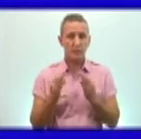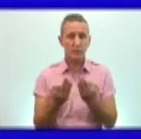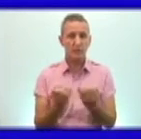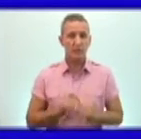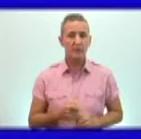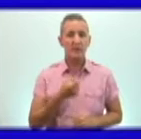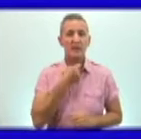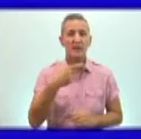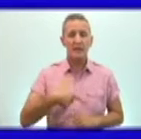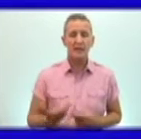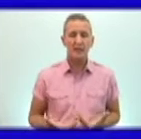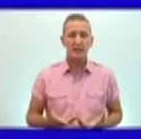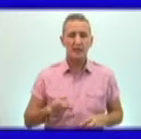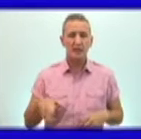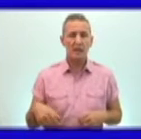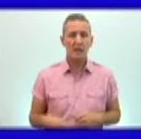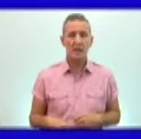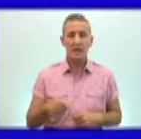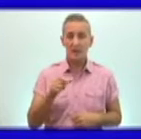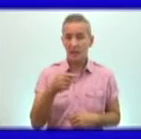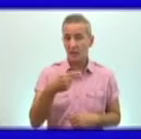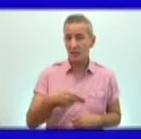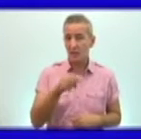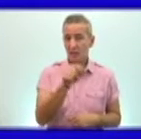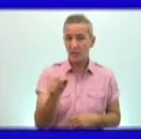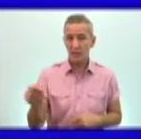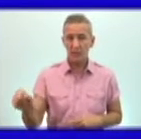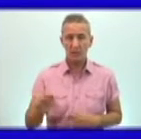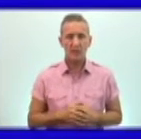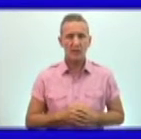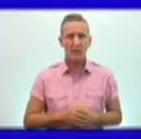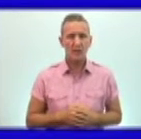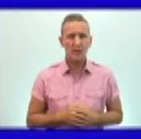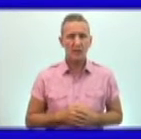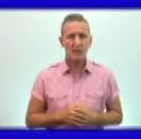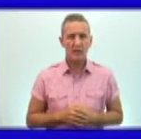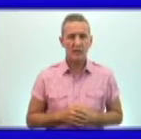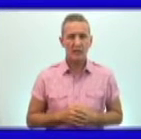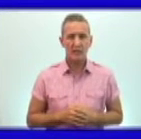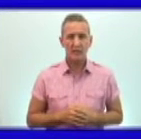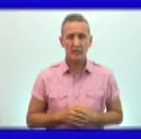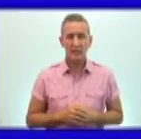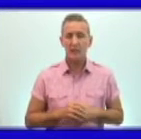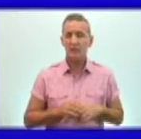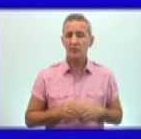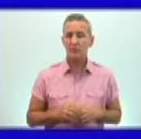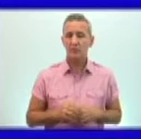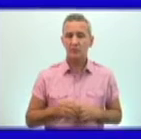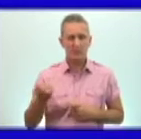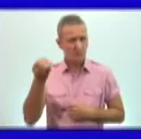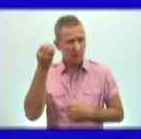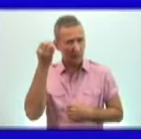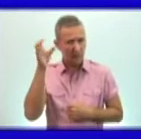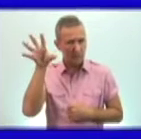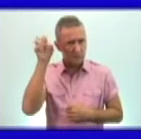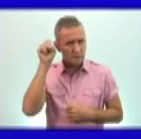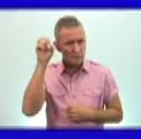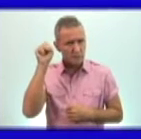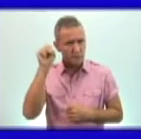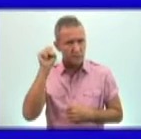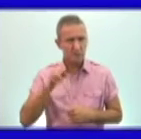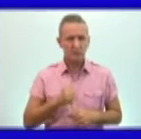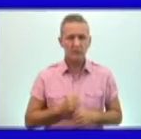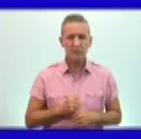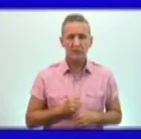se manifiesta el humanismo, el racionalismo y el empirismo en las diferentes esferas de la realidad para su comprensión y aplicación en la ideología,